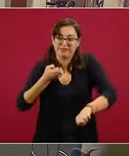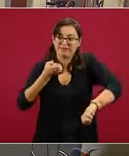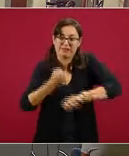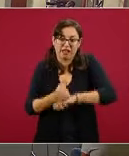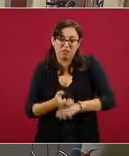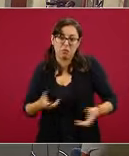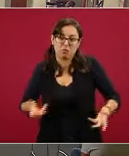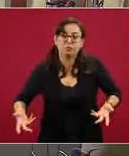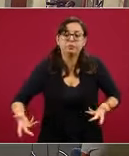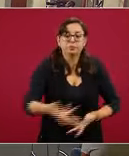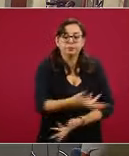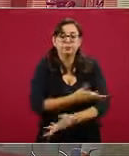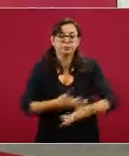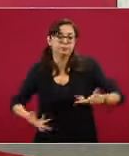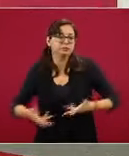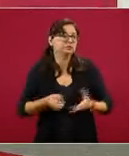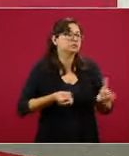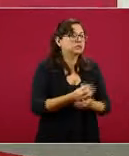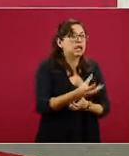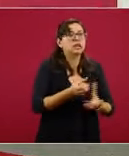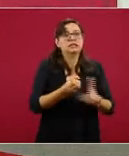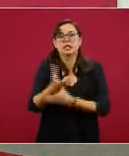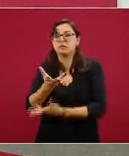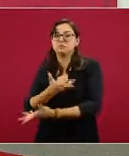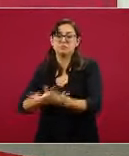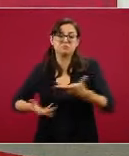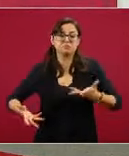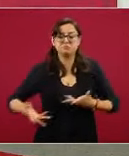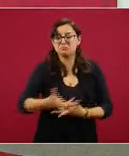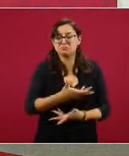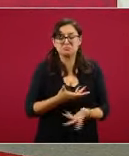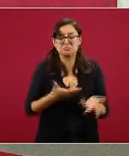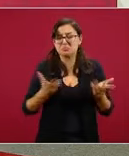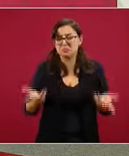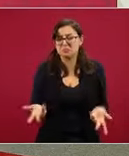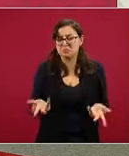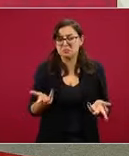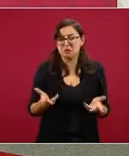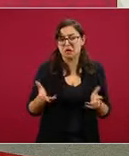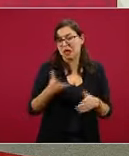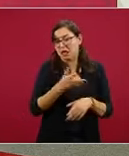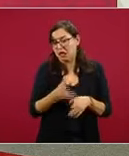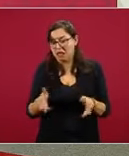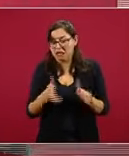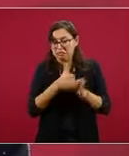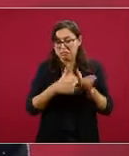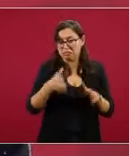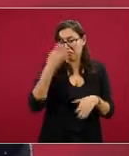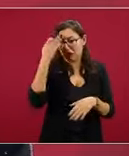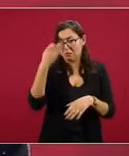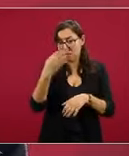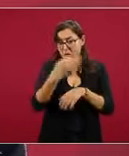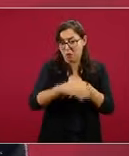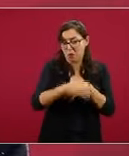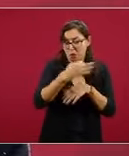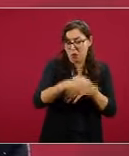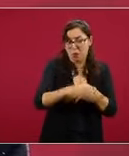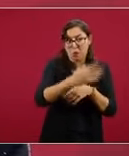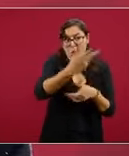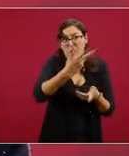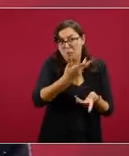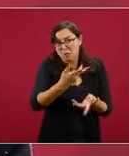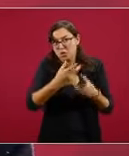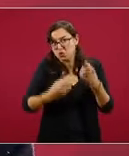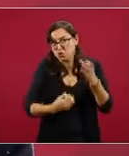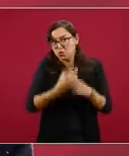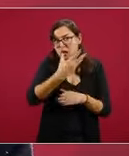cada localidad, en cada entidad. No se han visto asociadas a una temporalidad en la cual se vea el incremento no de